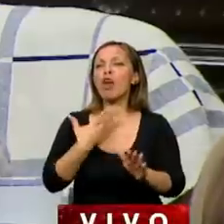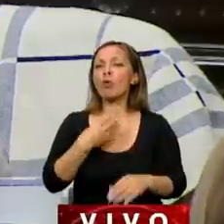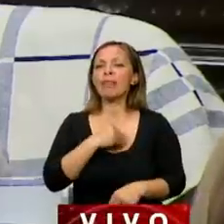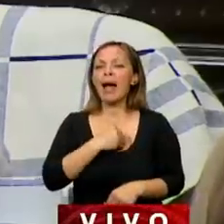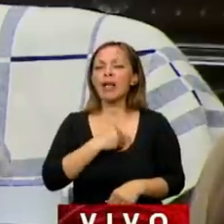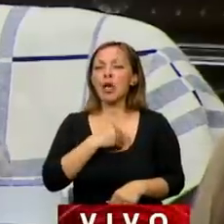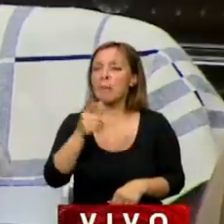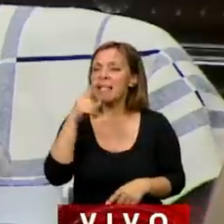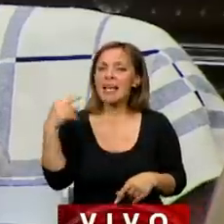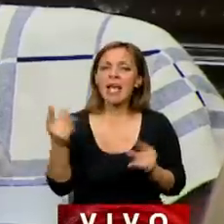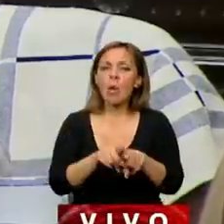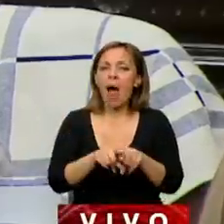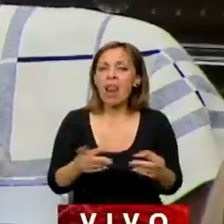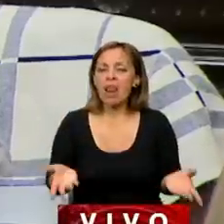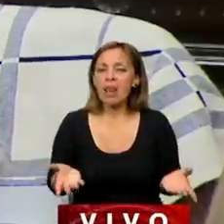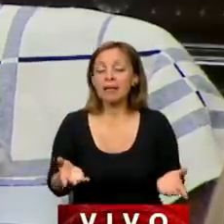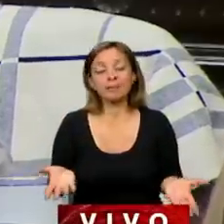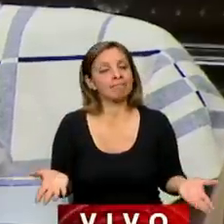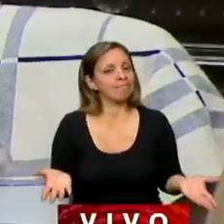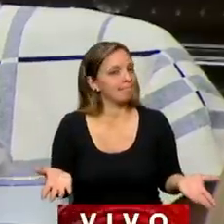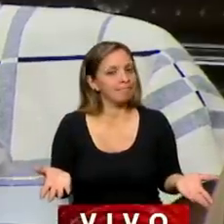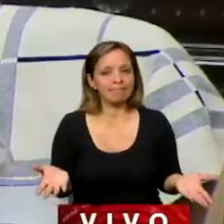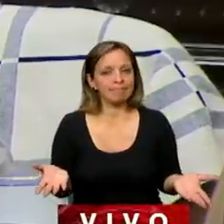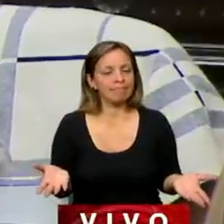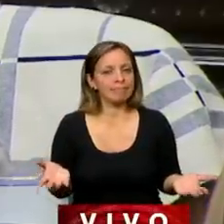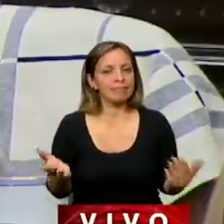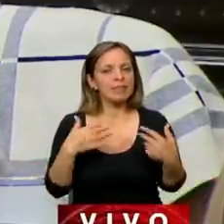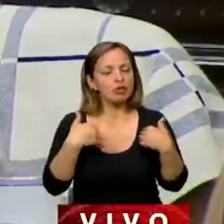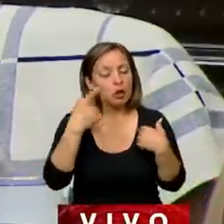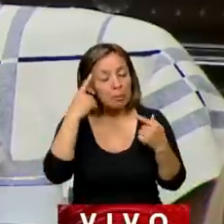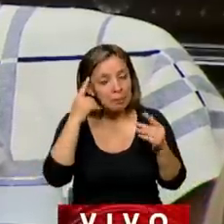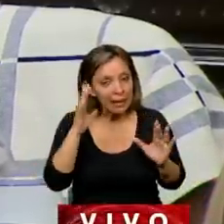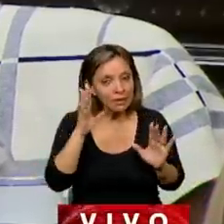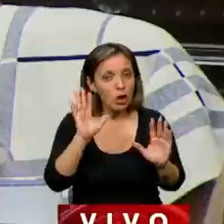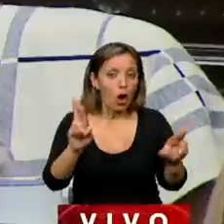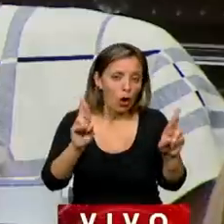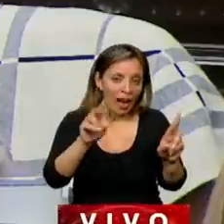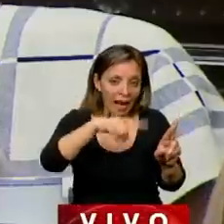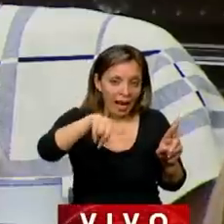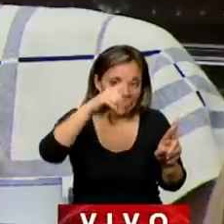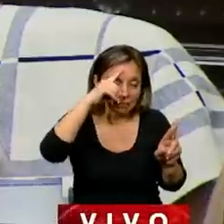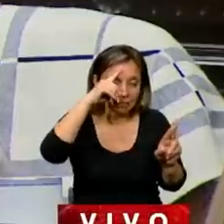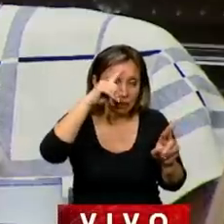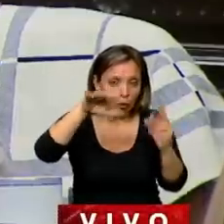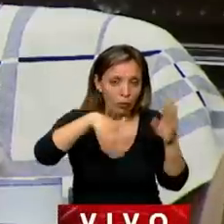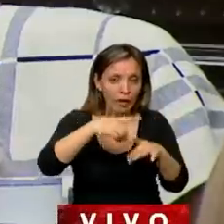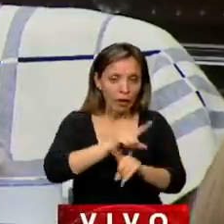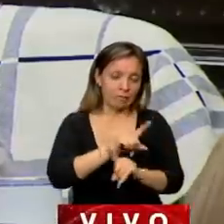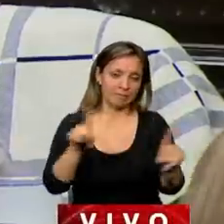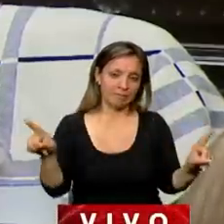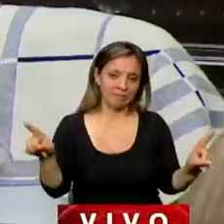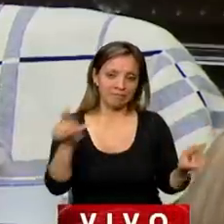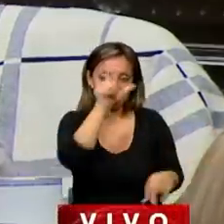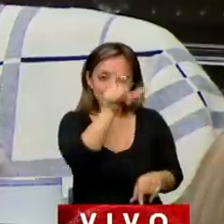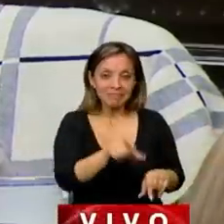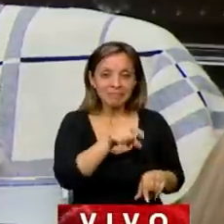lo mismo. Yo quiero creer que no se está confundiendo, que en todo caso está haciendo un